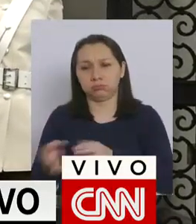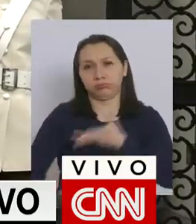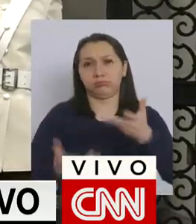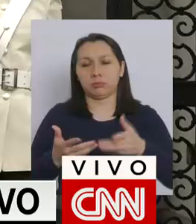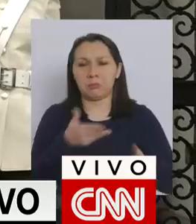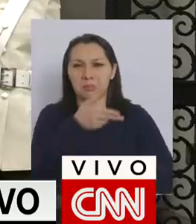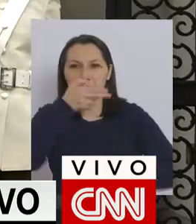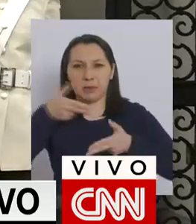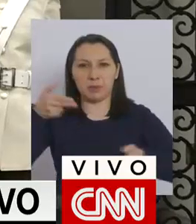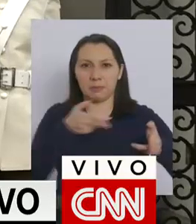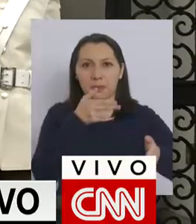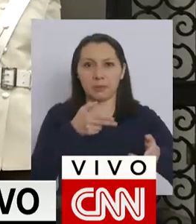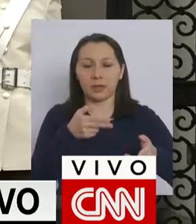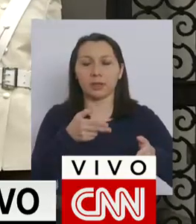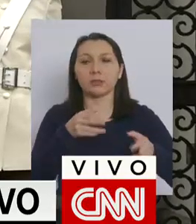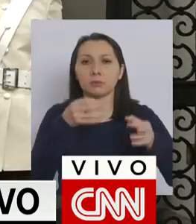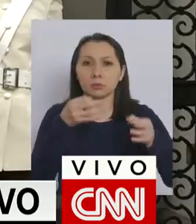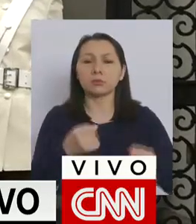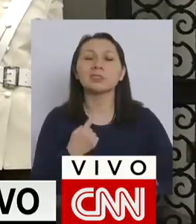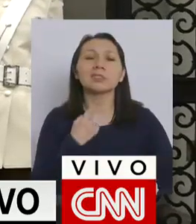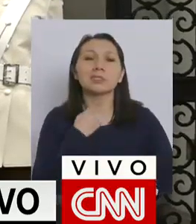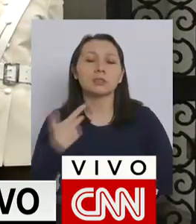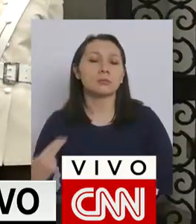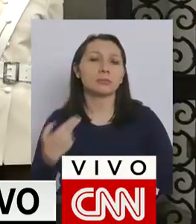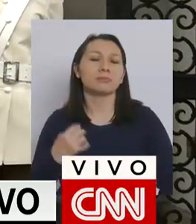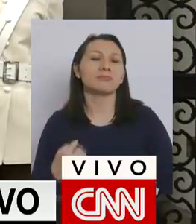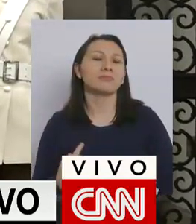que le dispararon y le atravesaron la garganta.